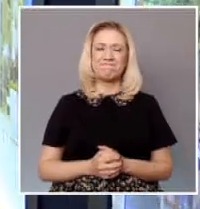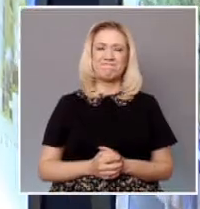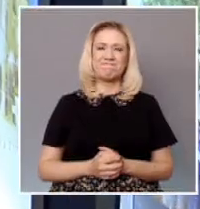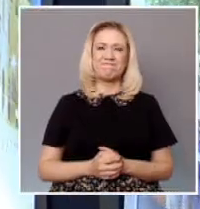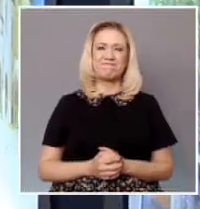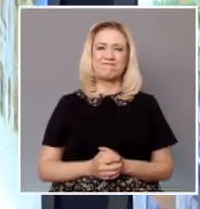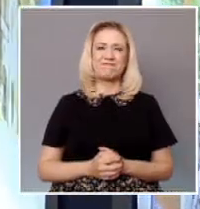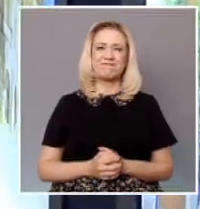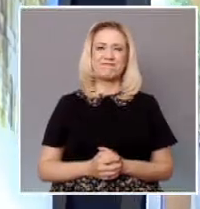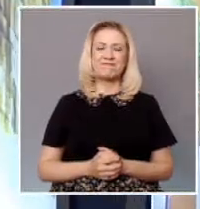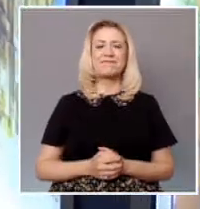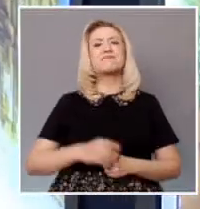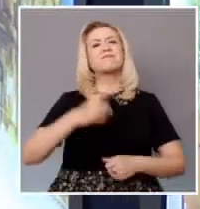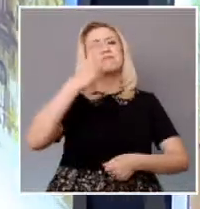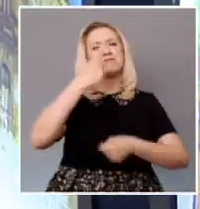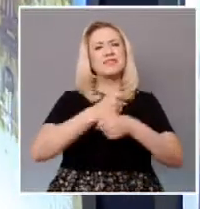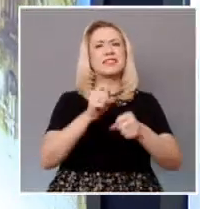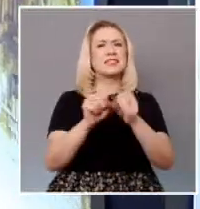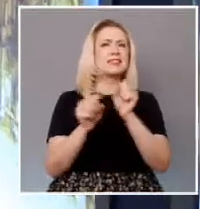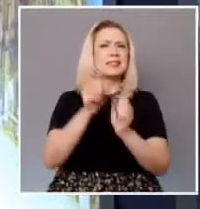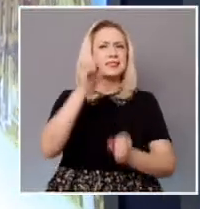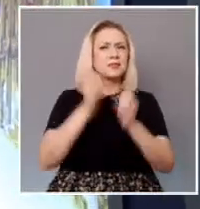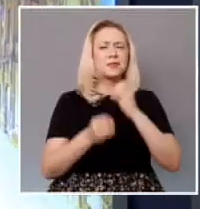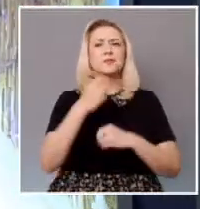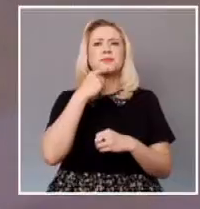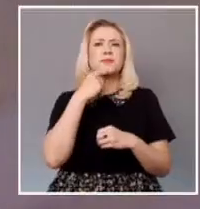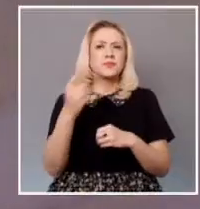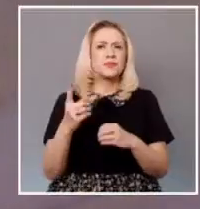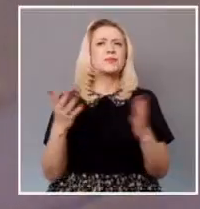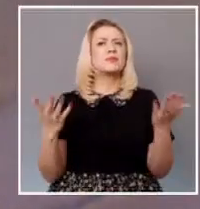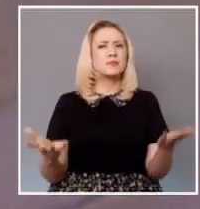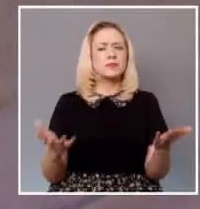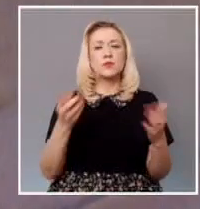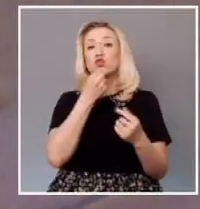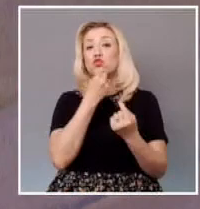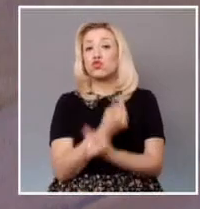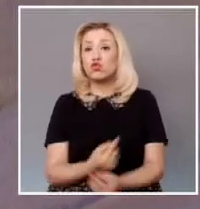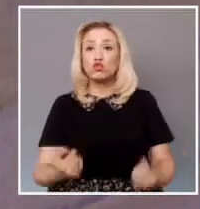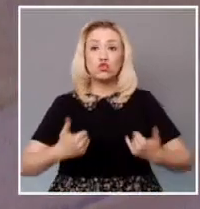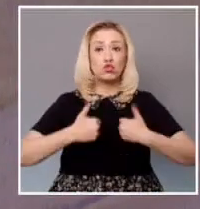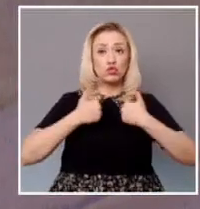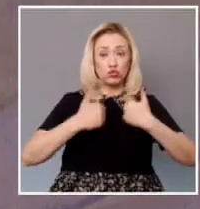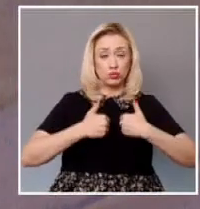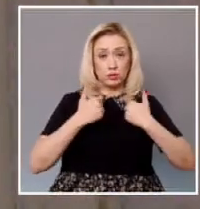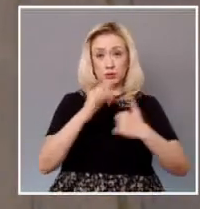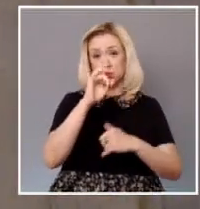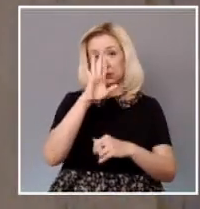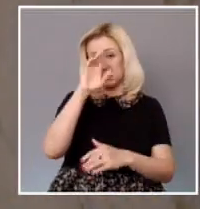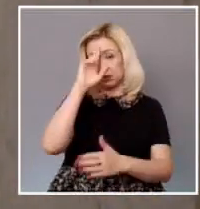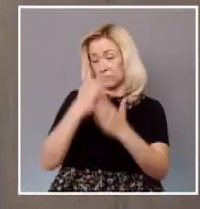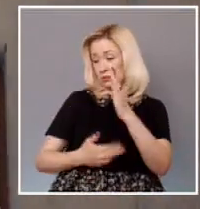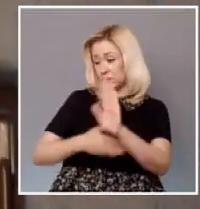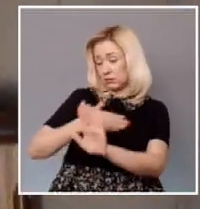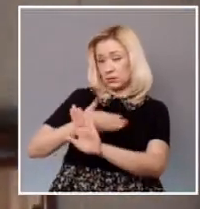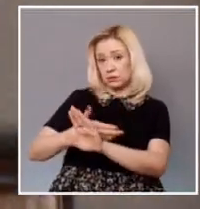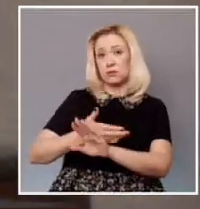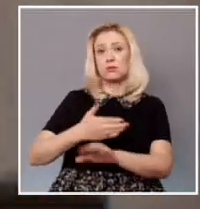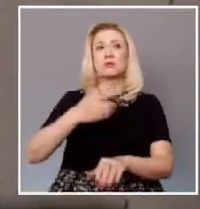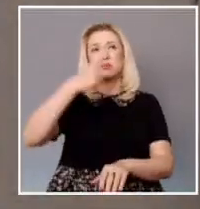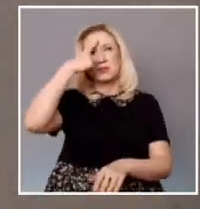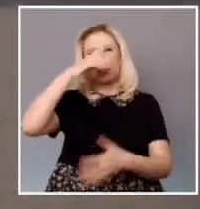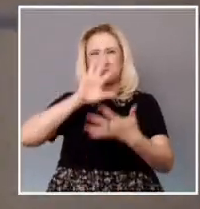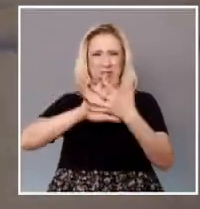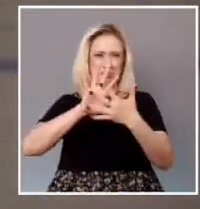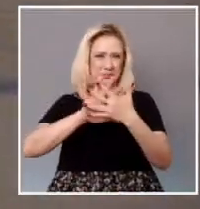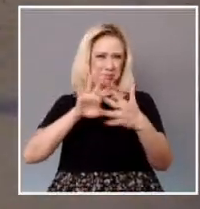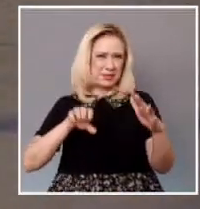Y la primera sala de la Corte también determinó que los infantes y adolescentes víctimas de delito involucrados en un proceso penal deben